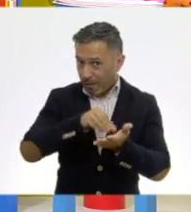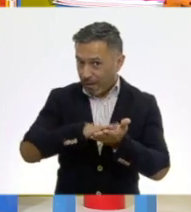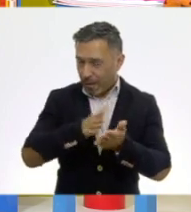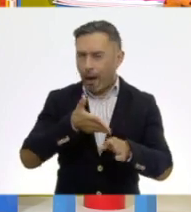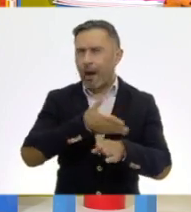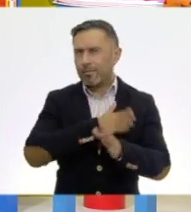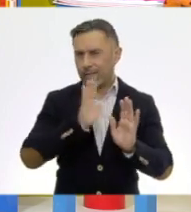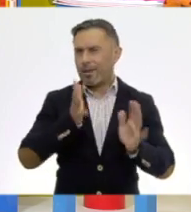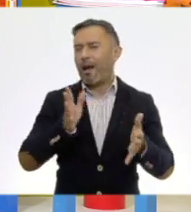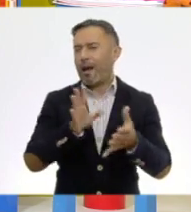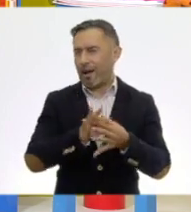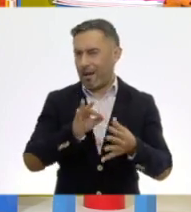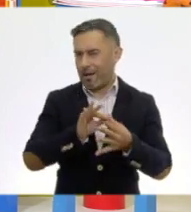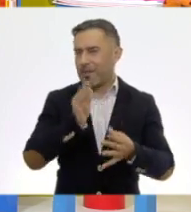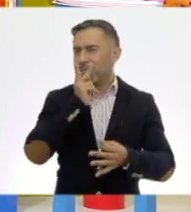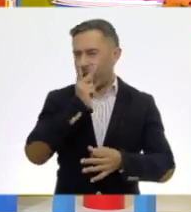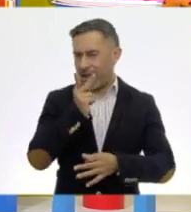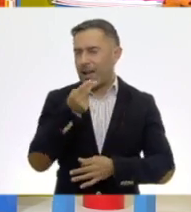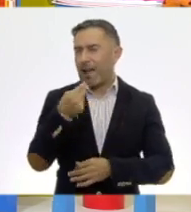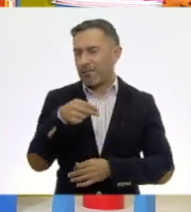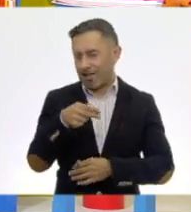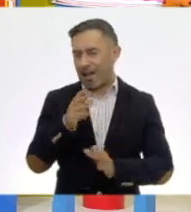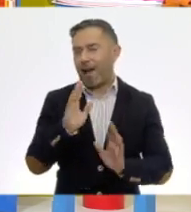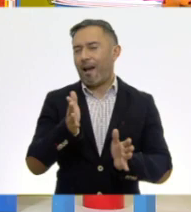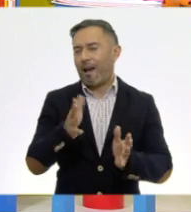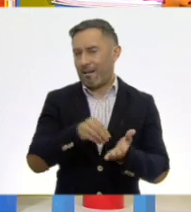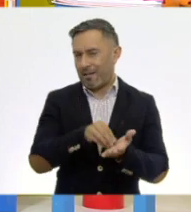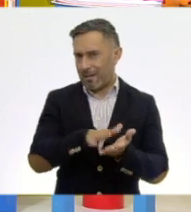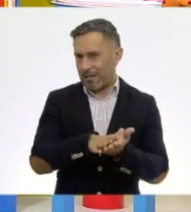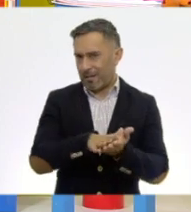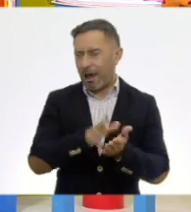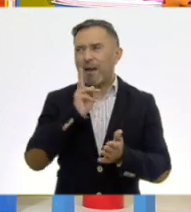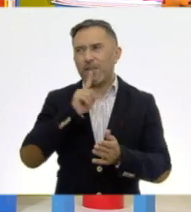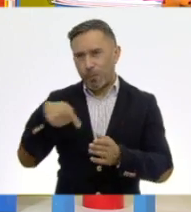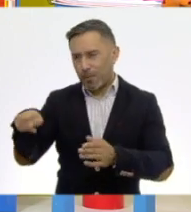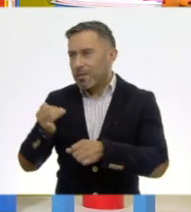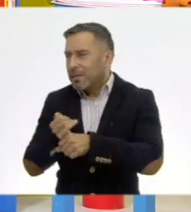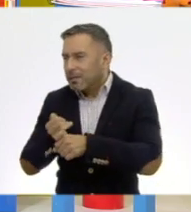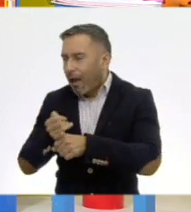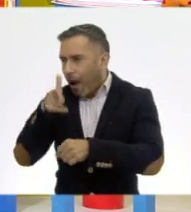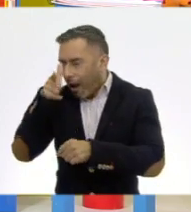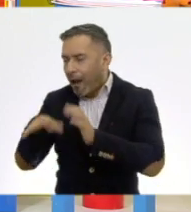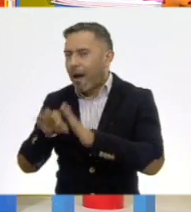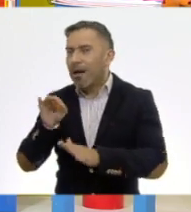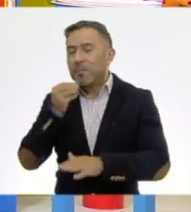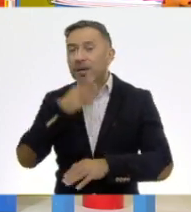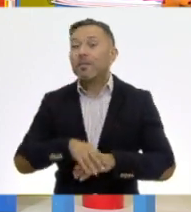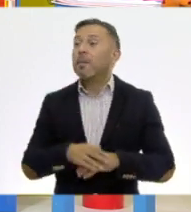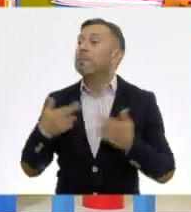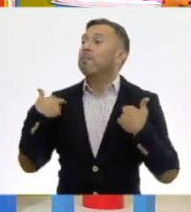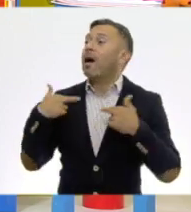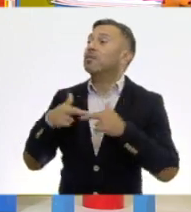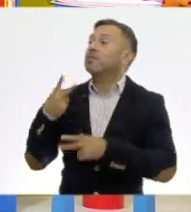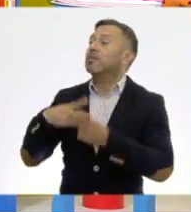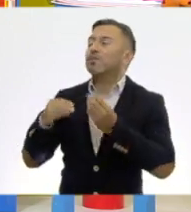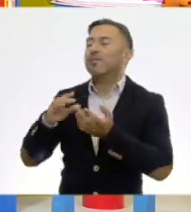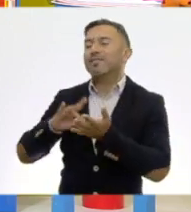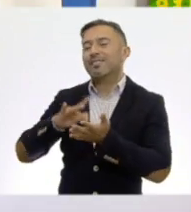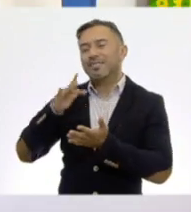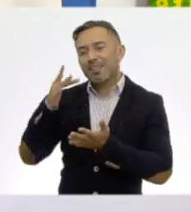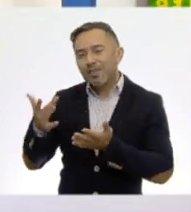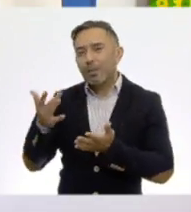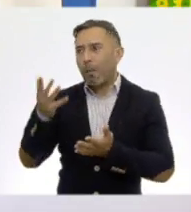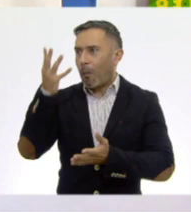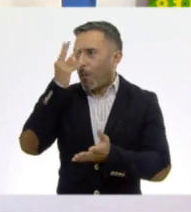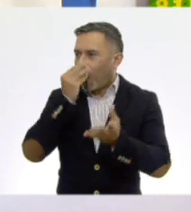trata, pero investíguenlo y eso estará maravilloso. Maestra Rosalba, te agradecemos como siempre porque hemos aprendido mucho,